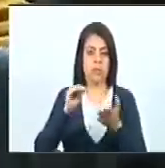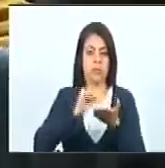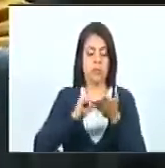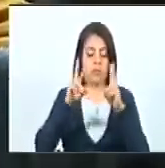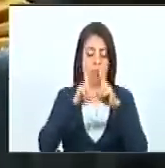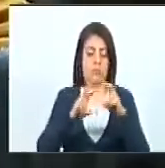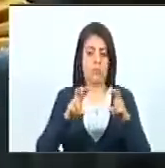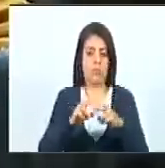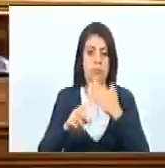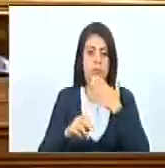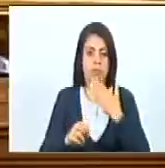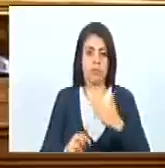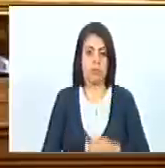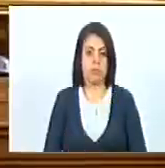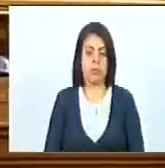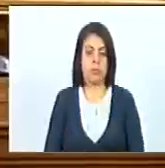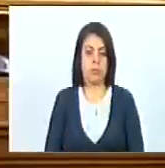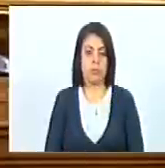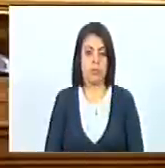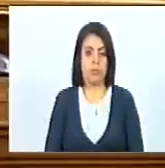investigación que estoy solicitando.